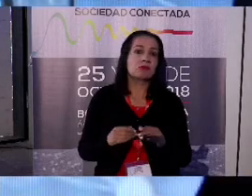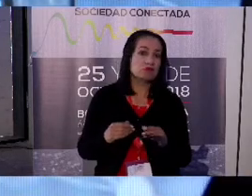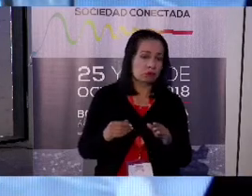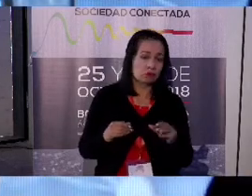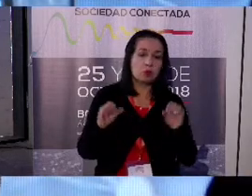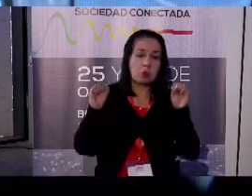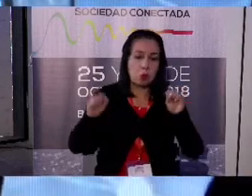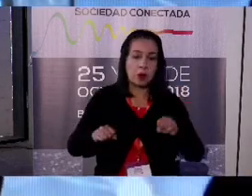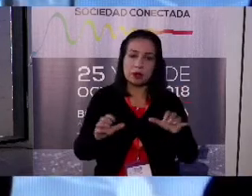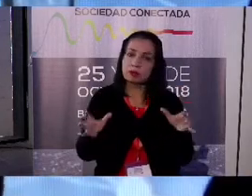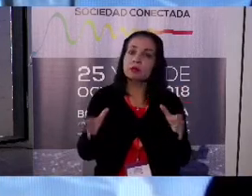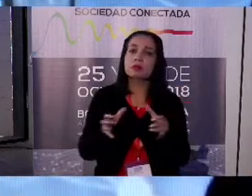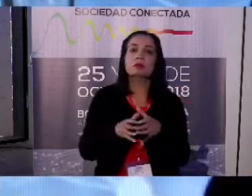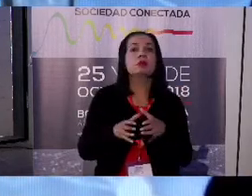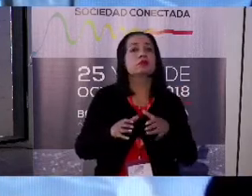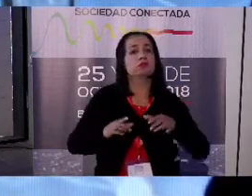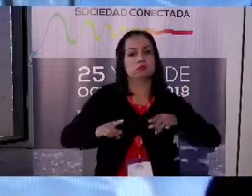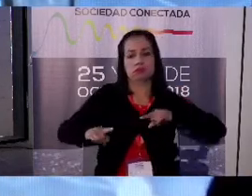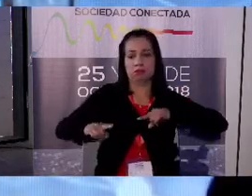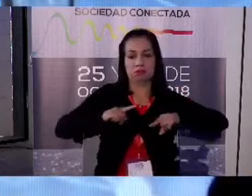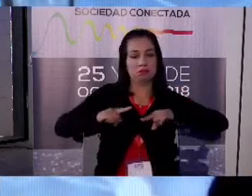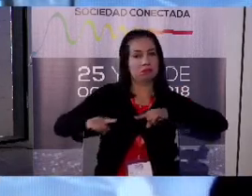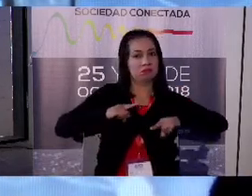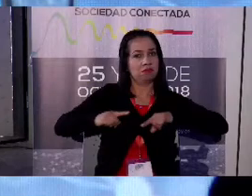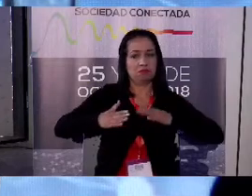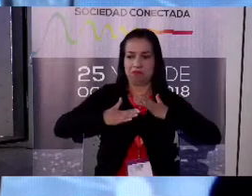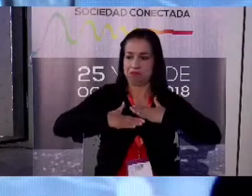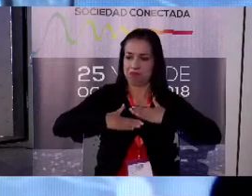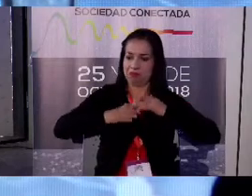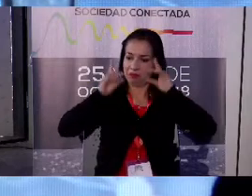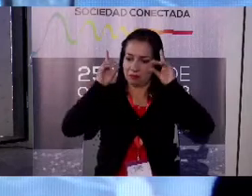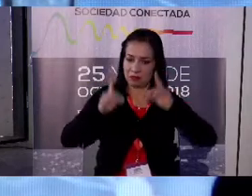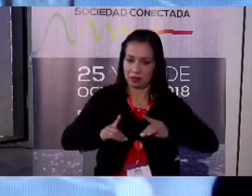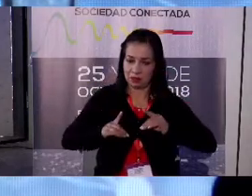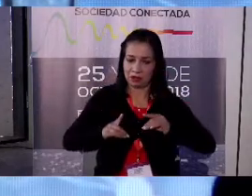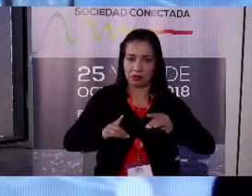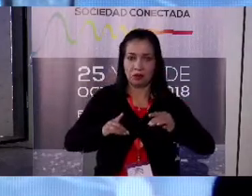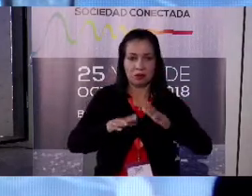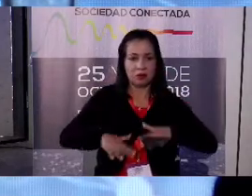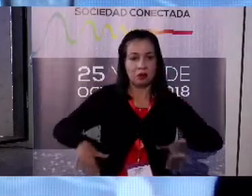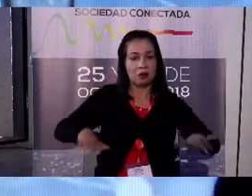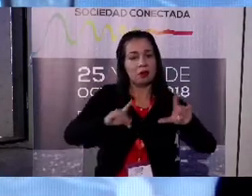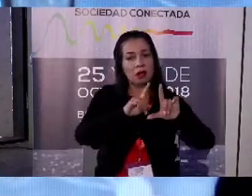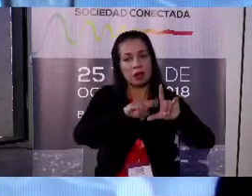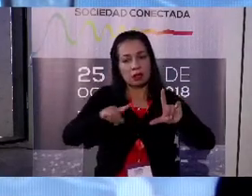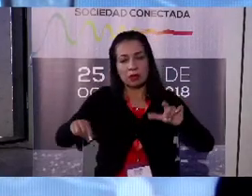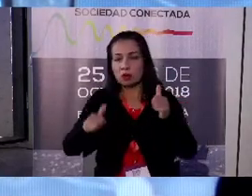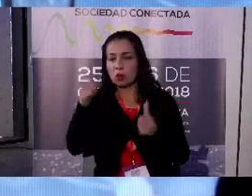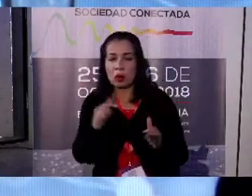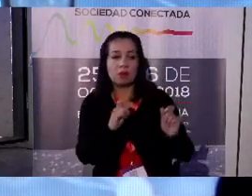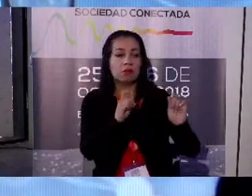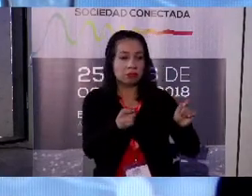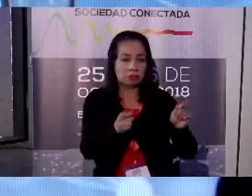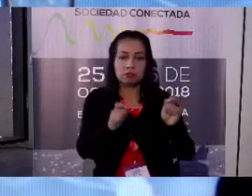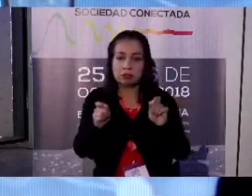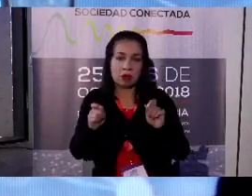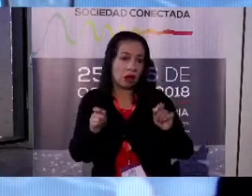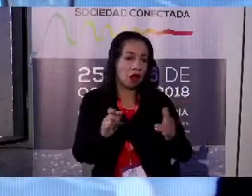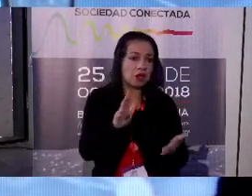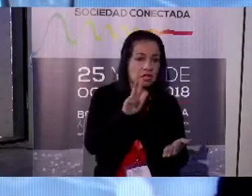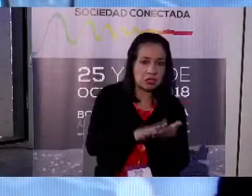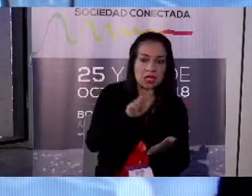administración definir cuál espectro va a tener licencia o no es bueno siempre Consultar